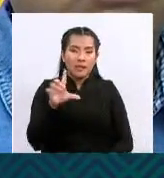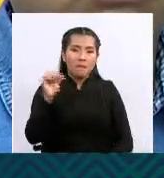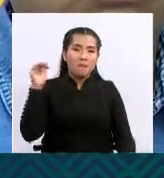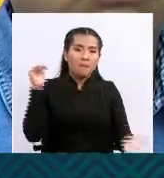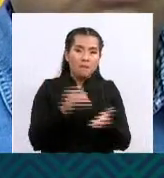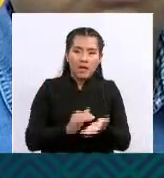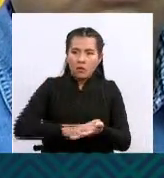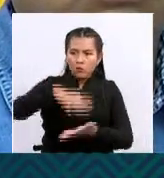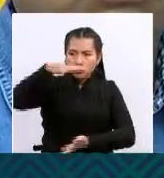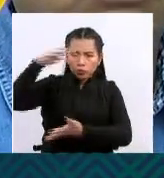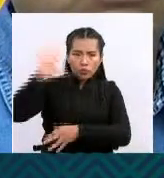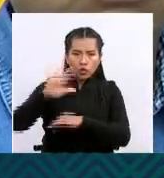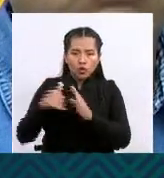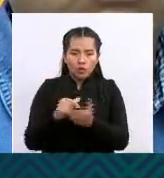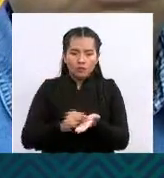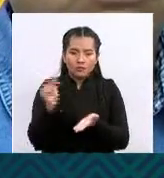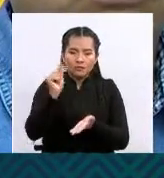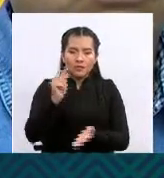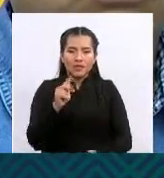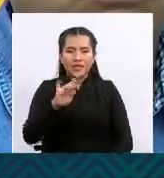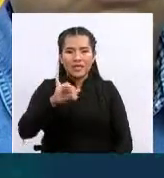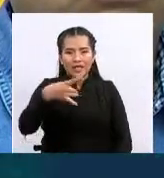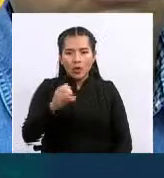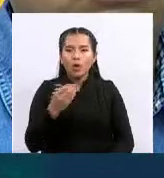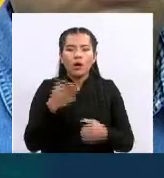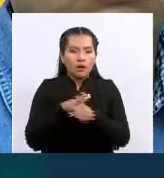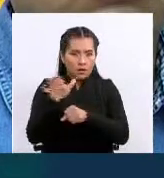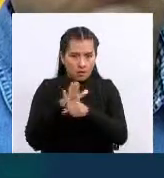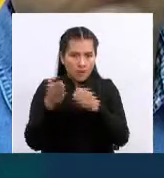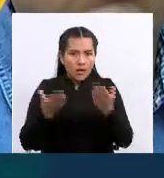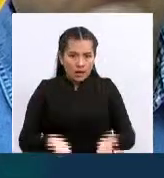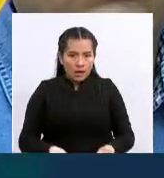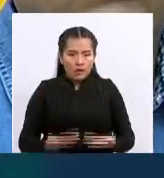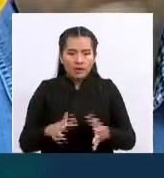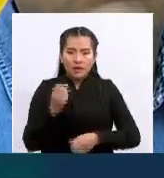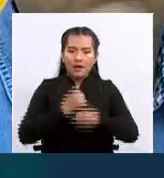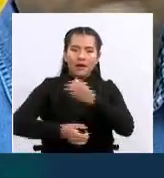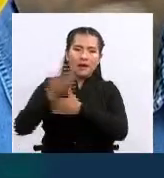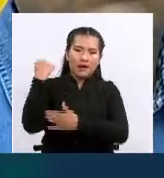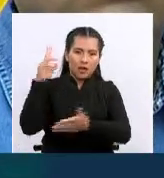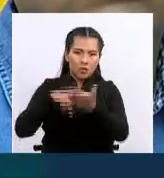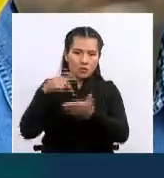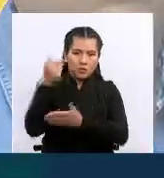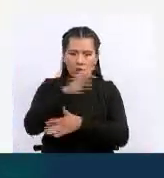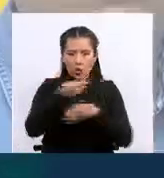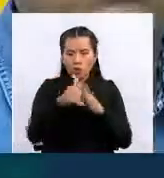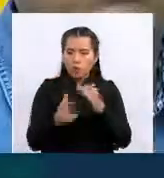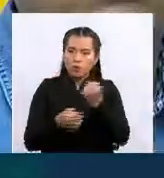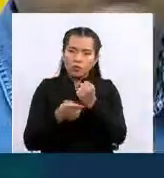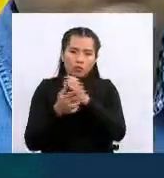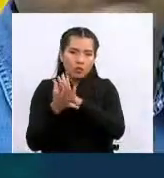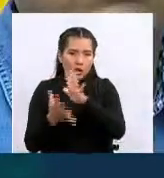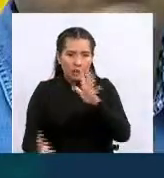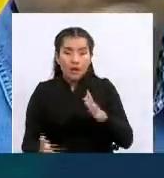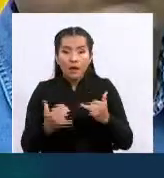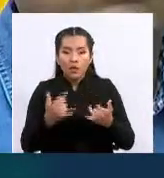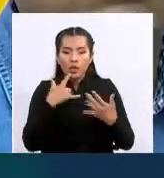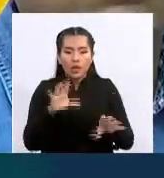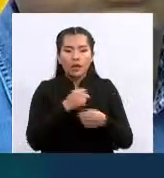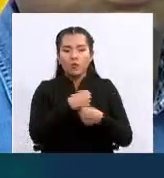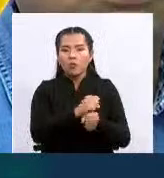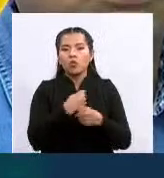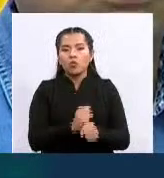trigo durante la gestión pasada, en este caso el año 2021, lo que ha permitido producir